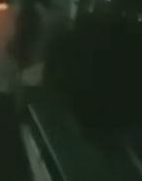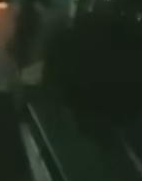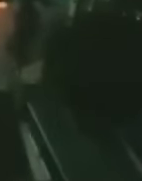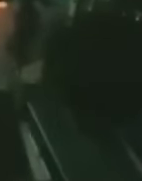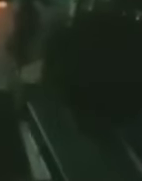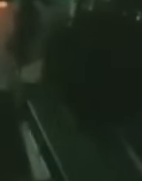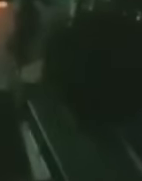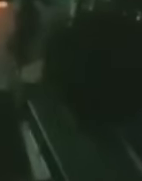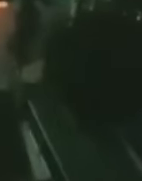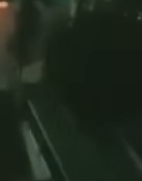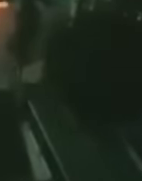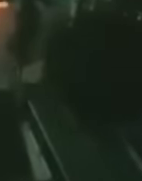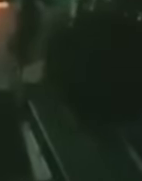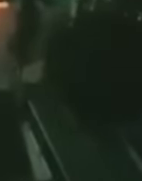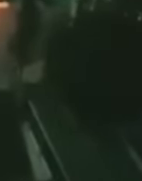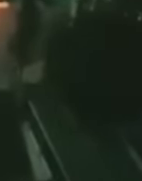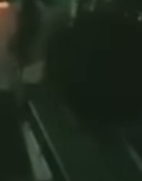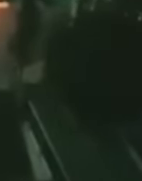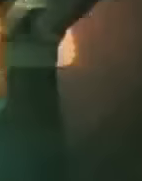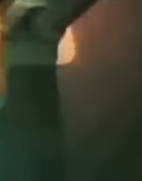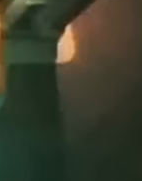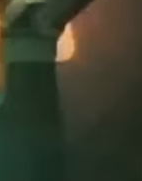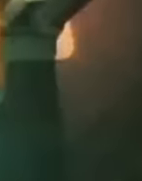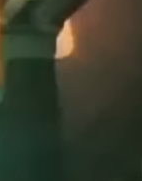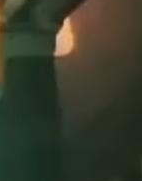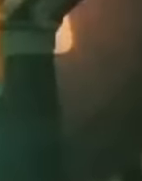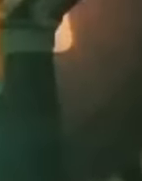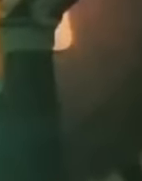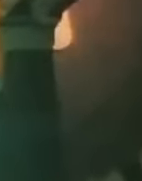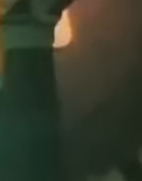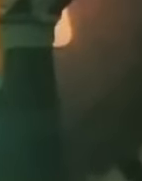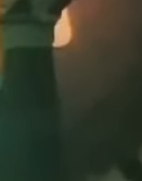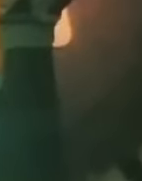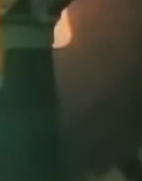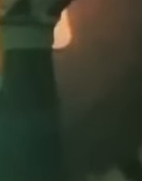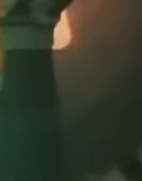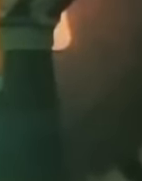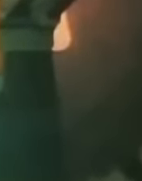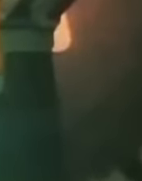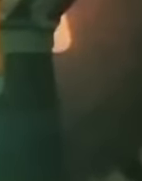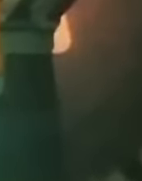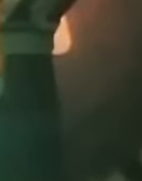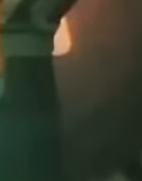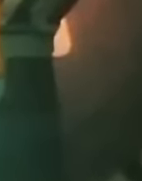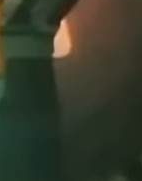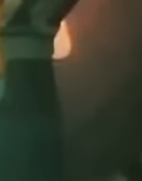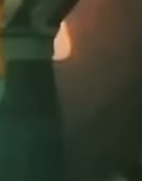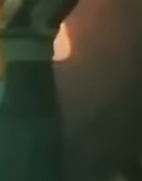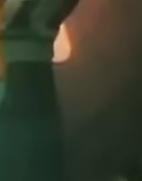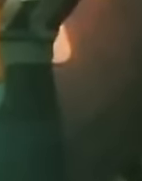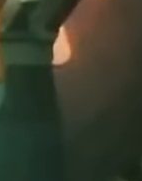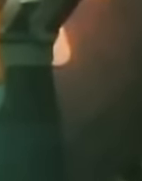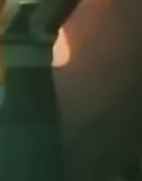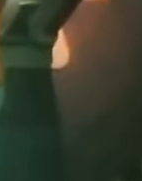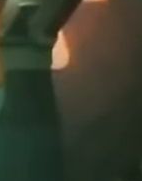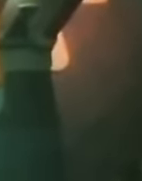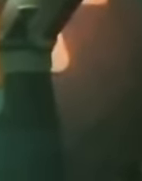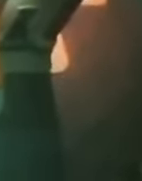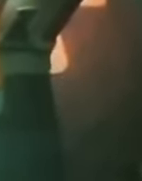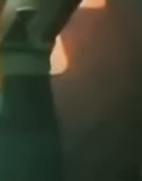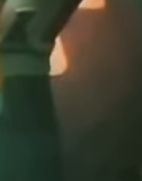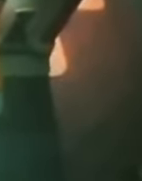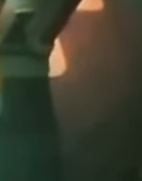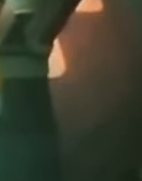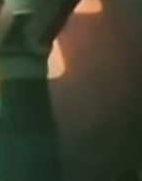el 17 de octubre del año 2023. Adelante. A continuación, entrada de la delegación del Gobierno